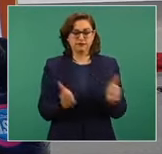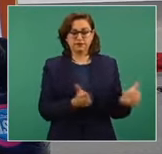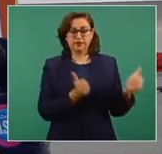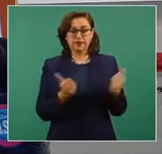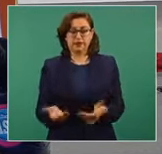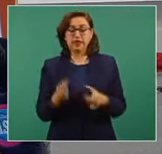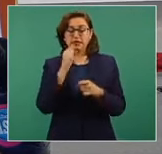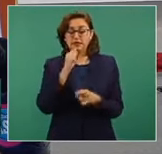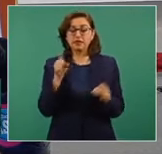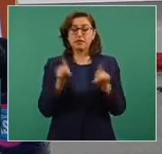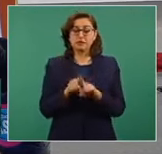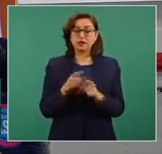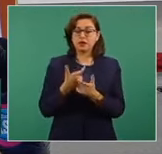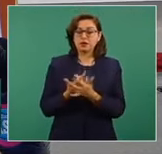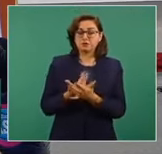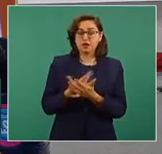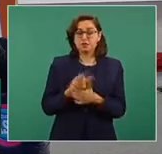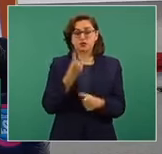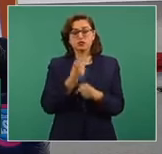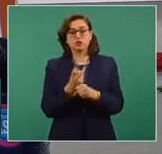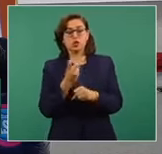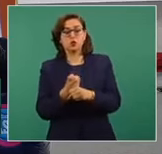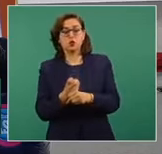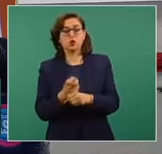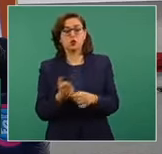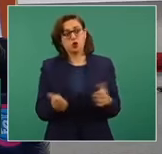Pfizer esta semana, de